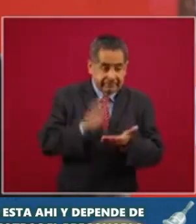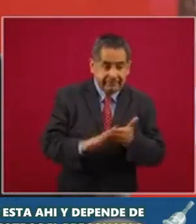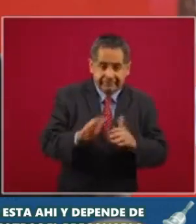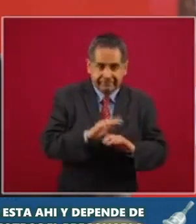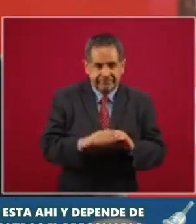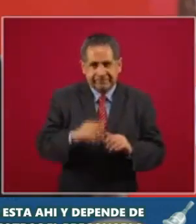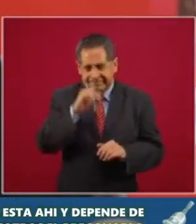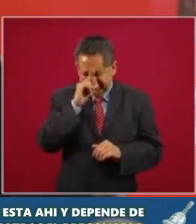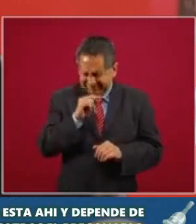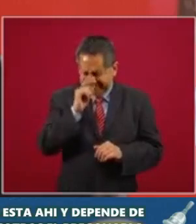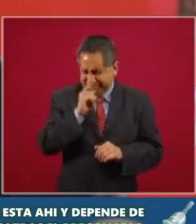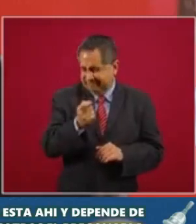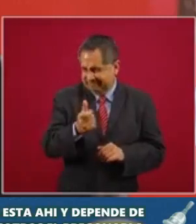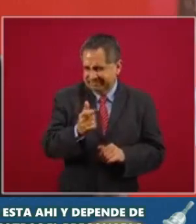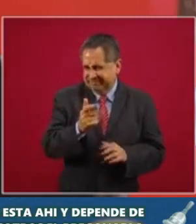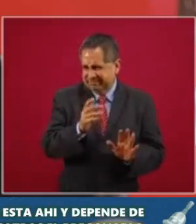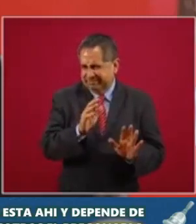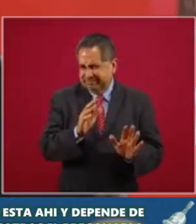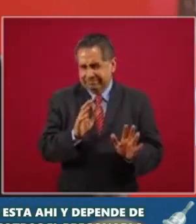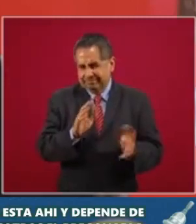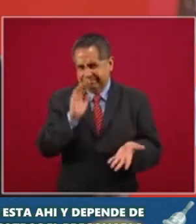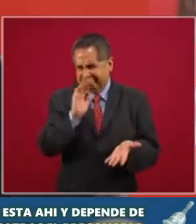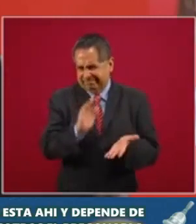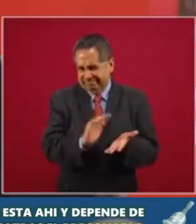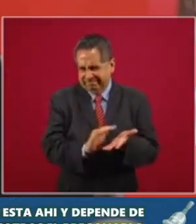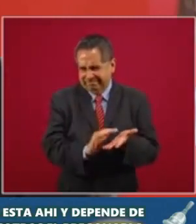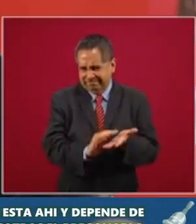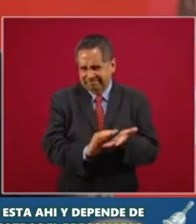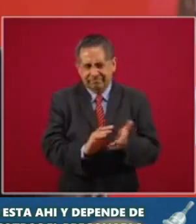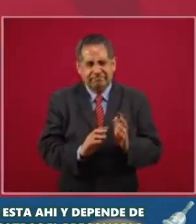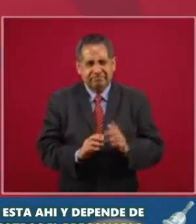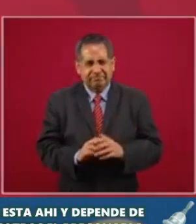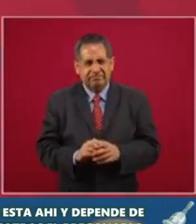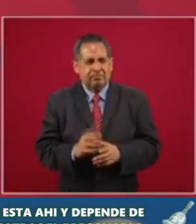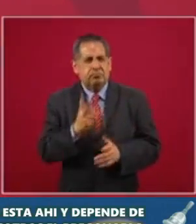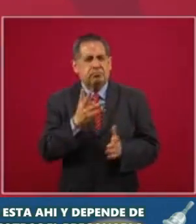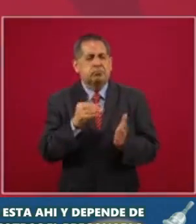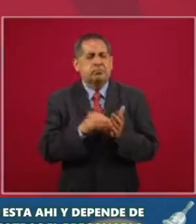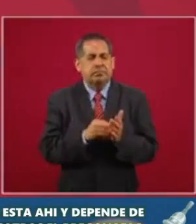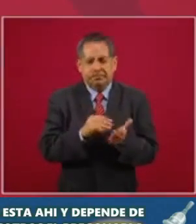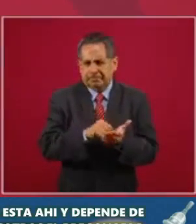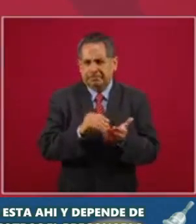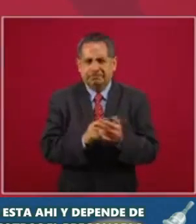pero ya ha bajado a 4 mil